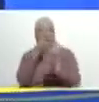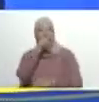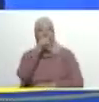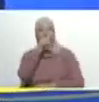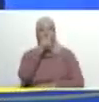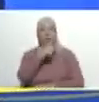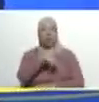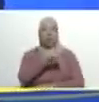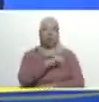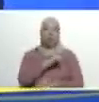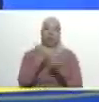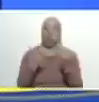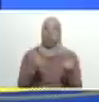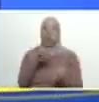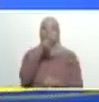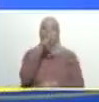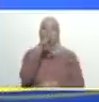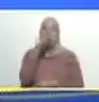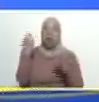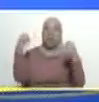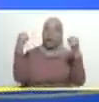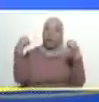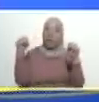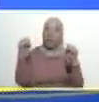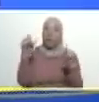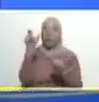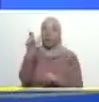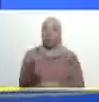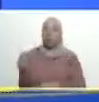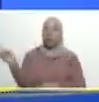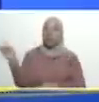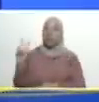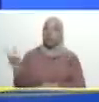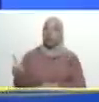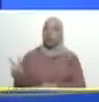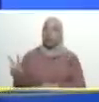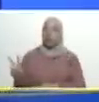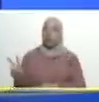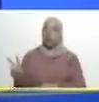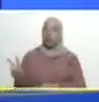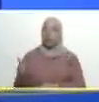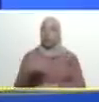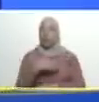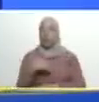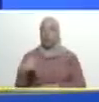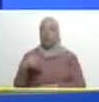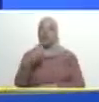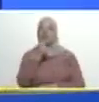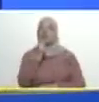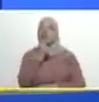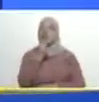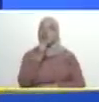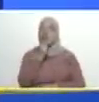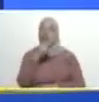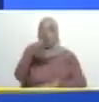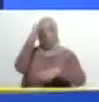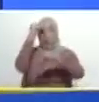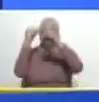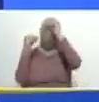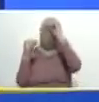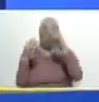o ya lo hablen, y aquellas personas en Venezuela que hablen inglés o quieran aprender